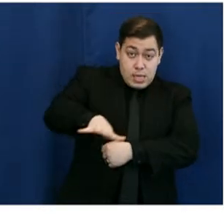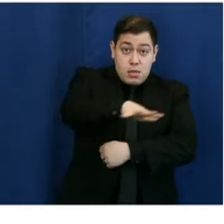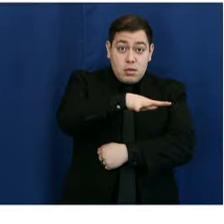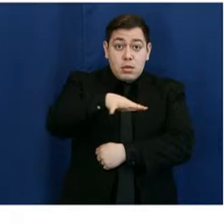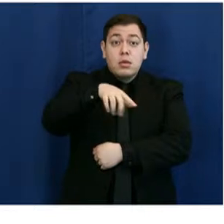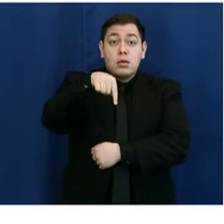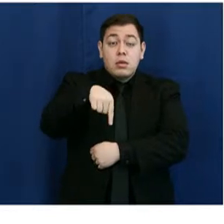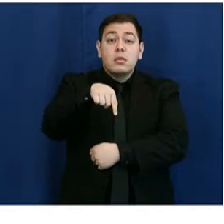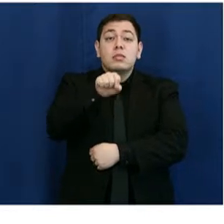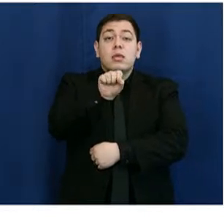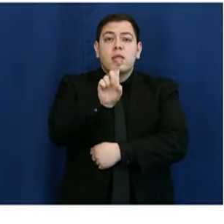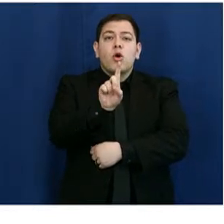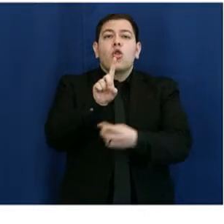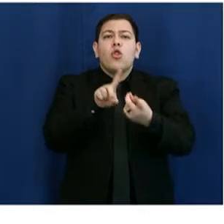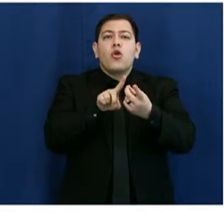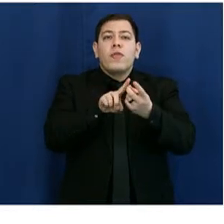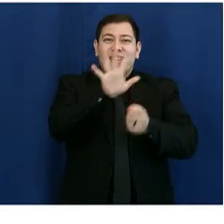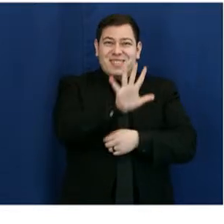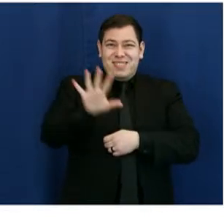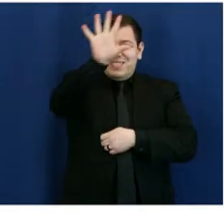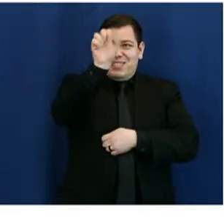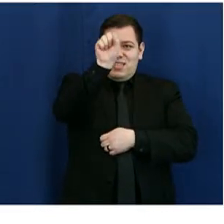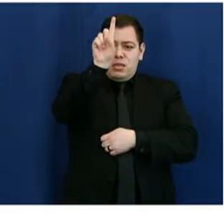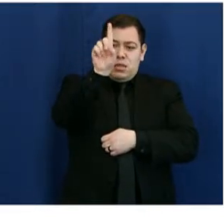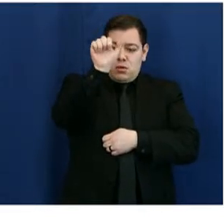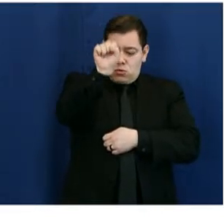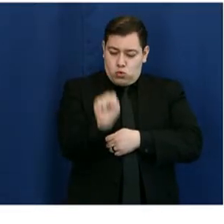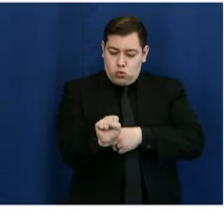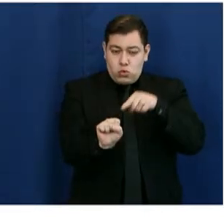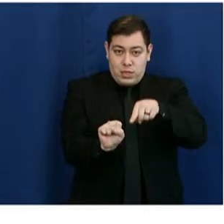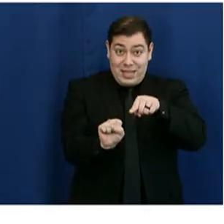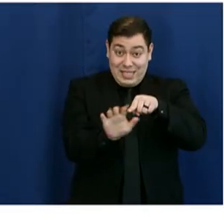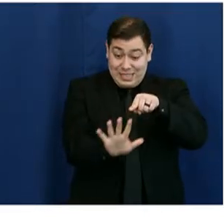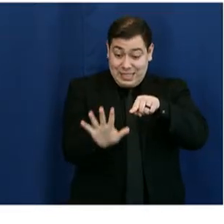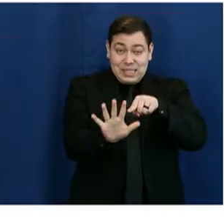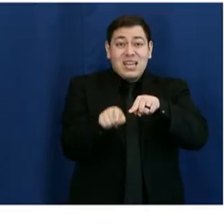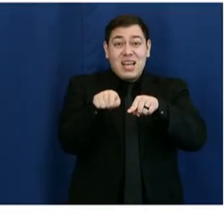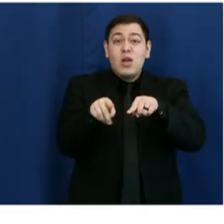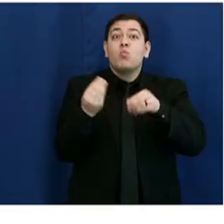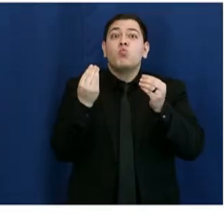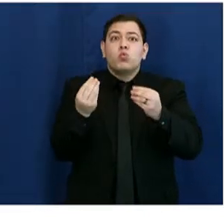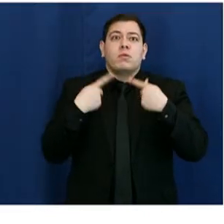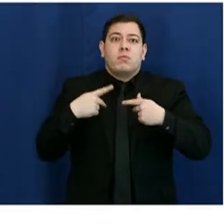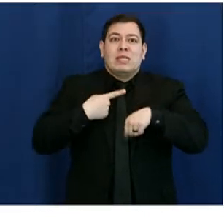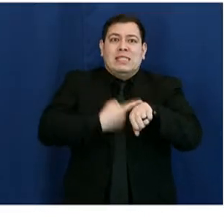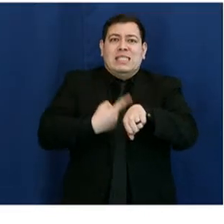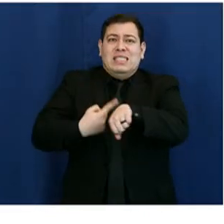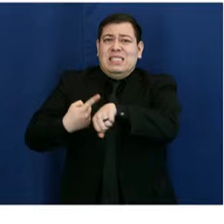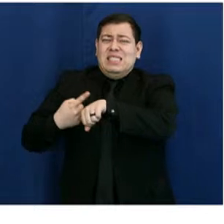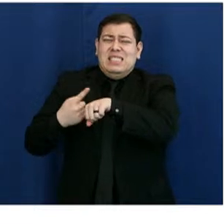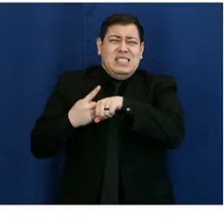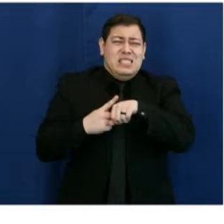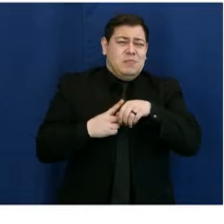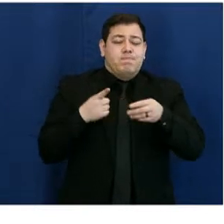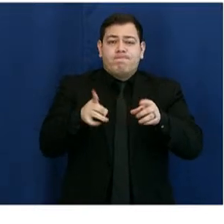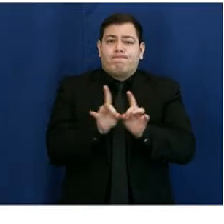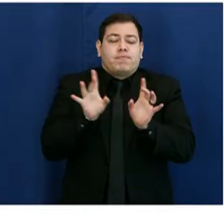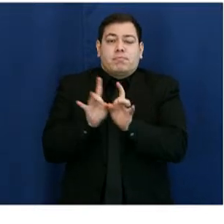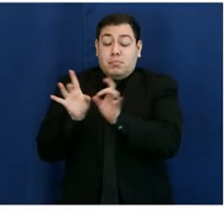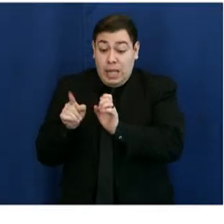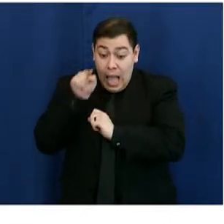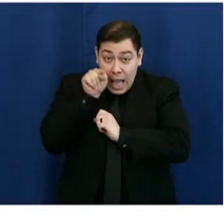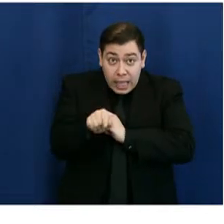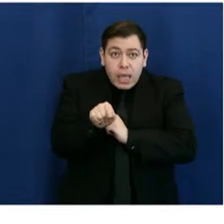condado del sur de San Diego, que es el que ha sido más impactado por el COVID. Es importante demostrar que para nosotros la equidad de